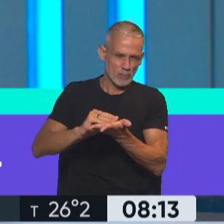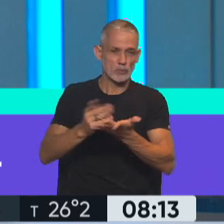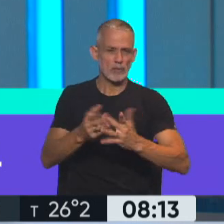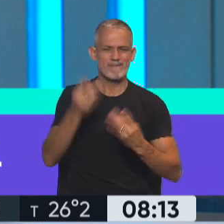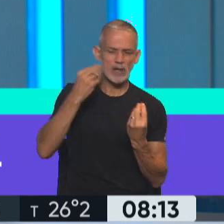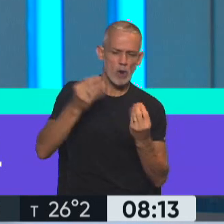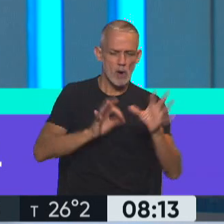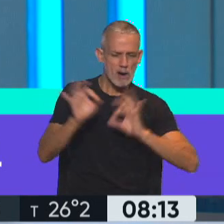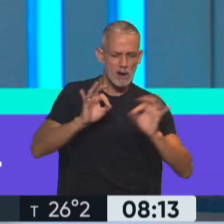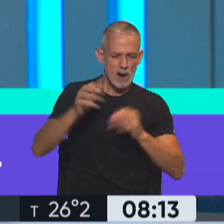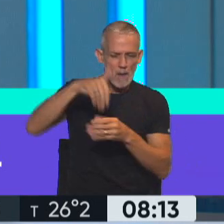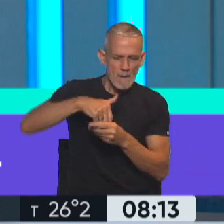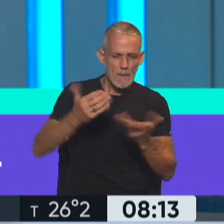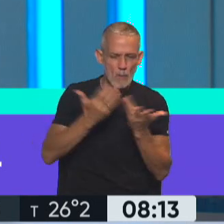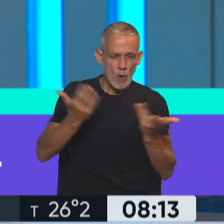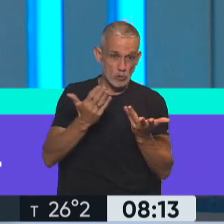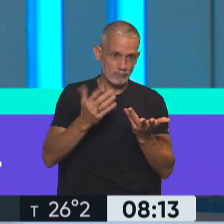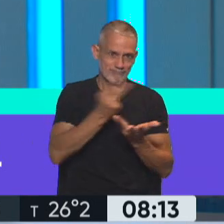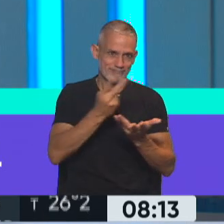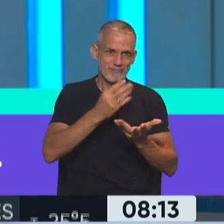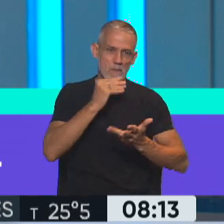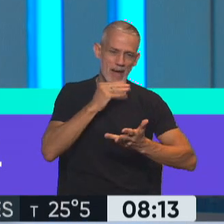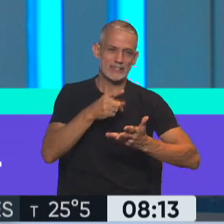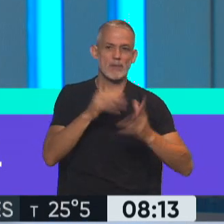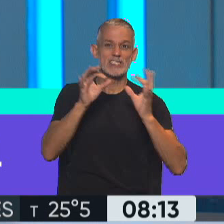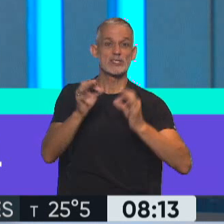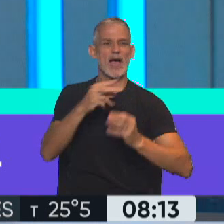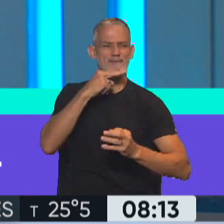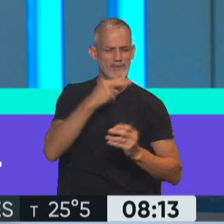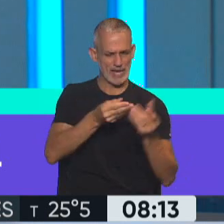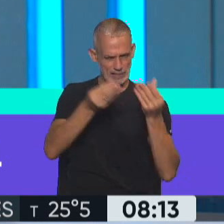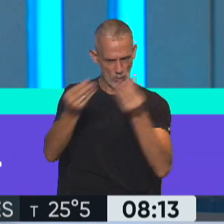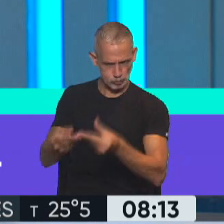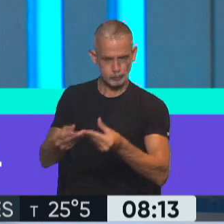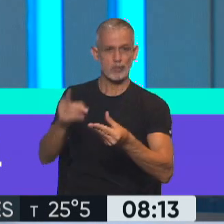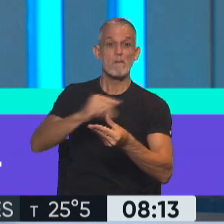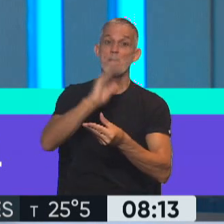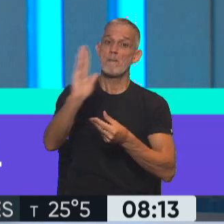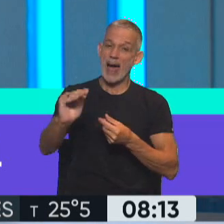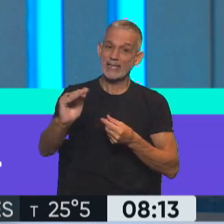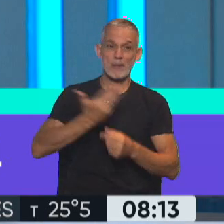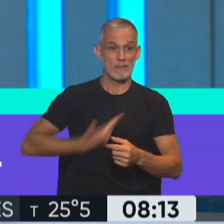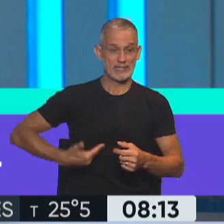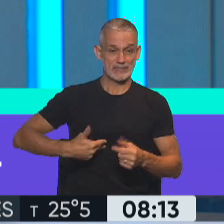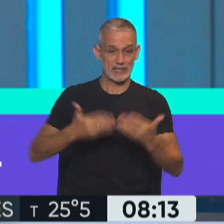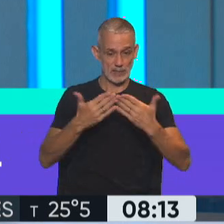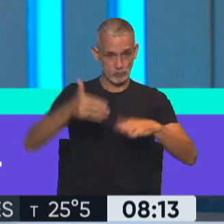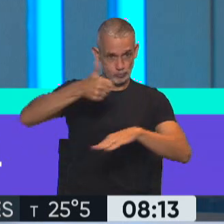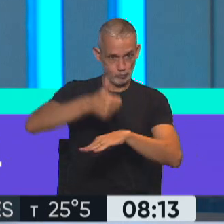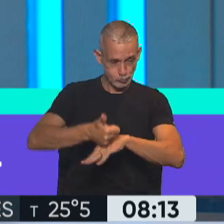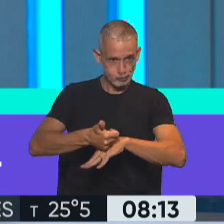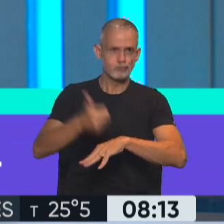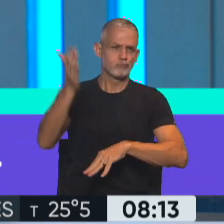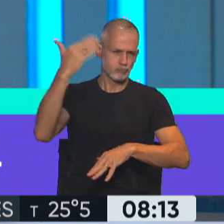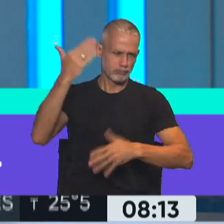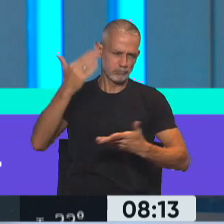el Parlamento Nacional, la idea era llegar el viernes. El martes el presidente